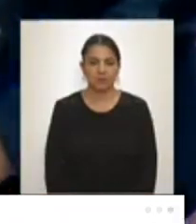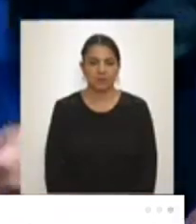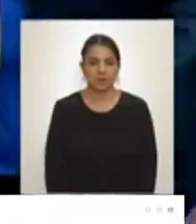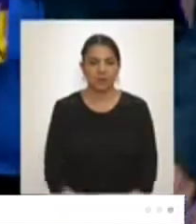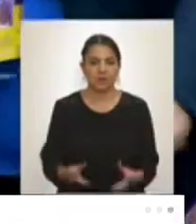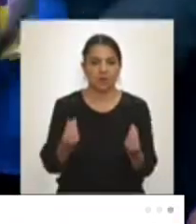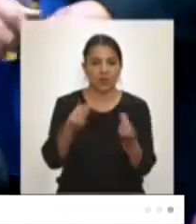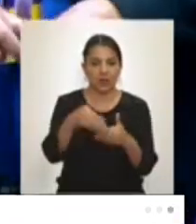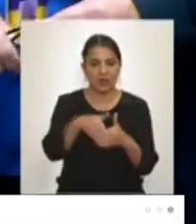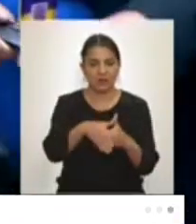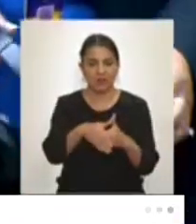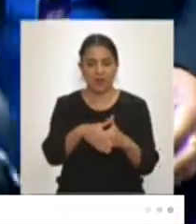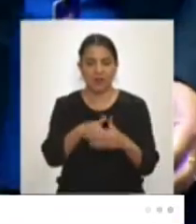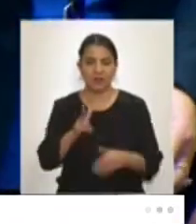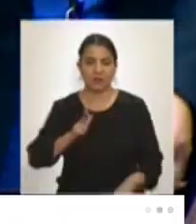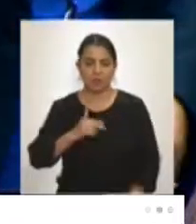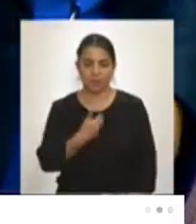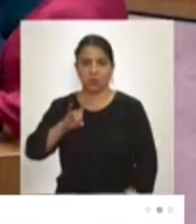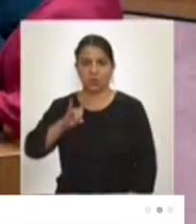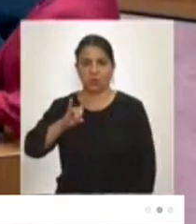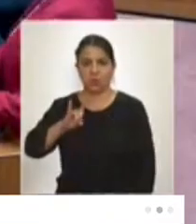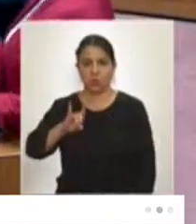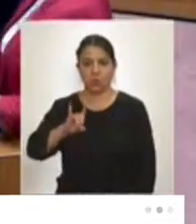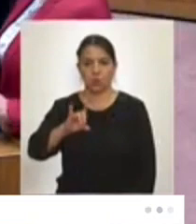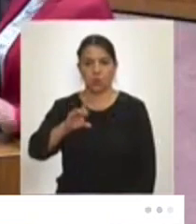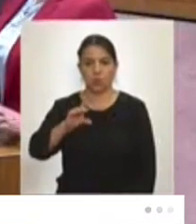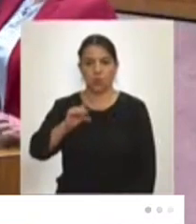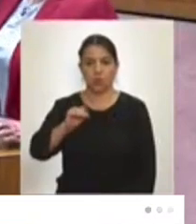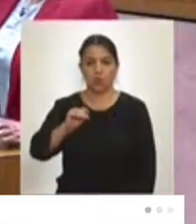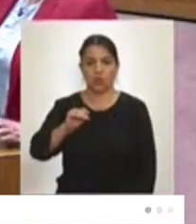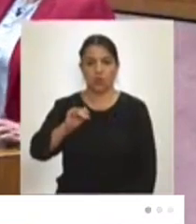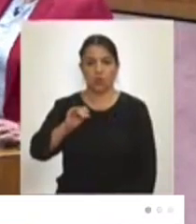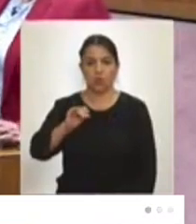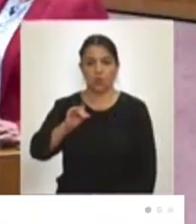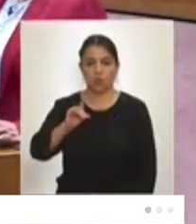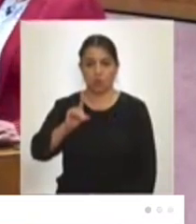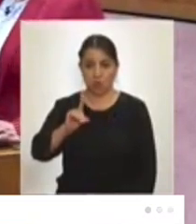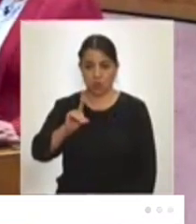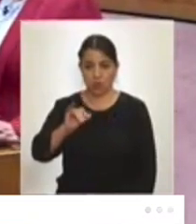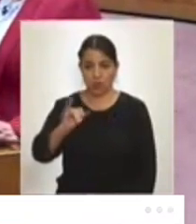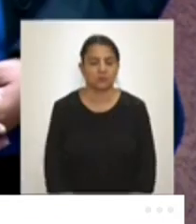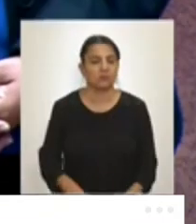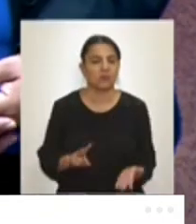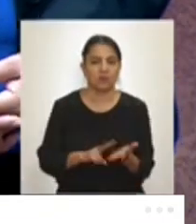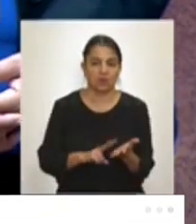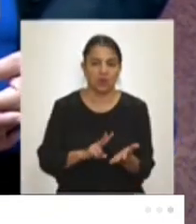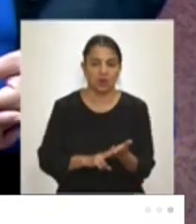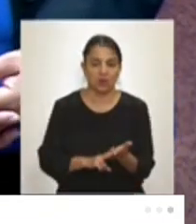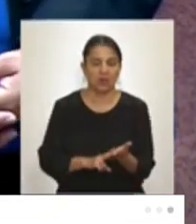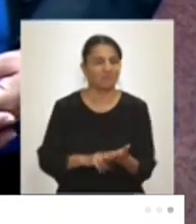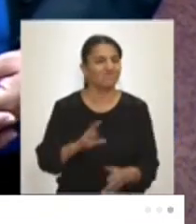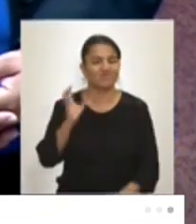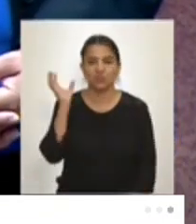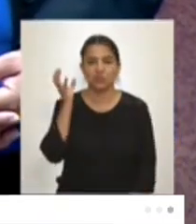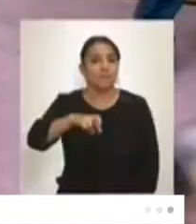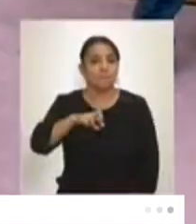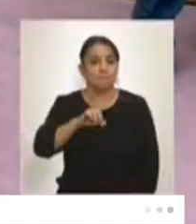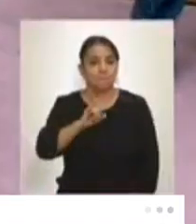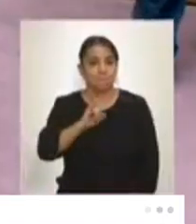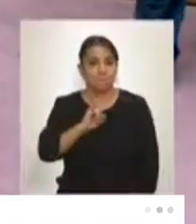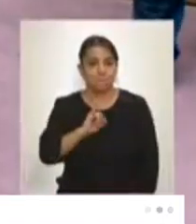Buenas tardes, señor presidente. Buenas tardes, senadores y senadoras. De verdad que no entiendo cómo una